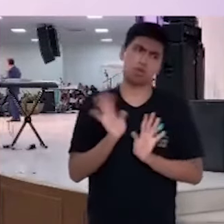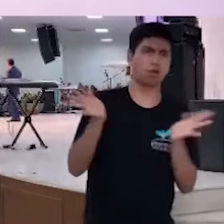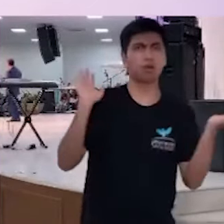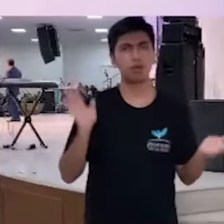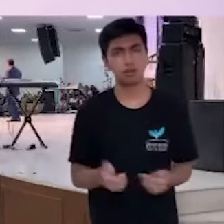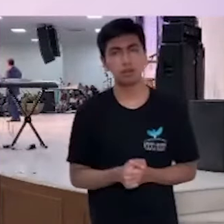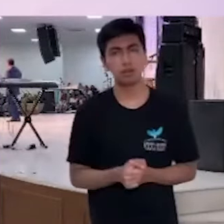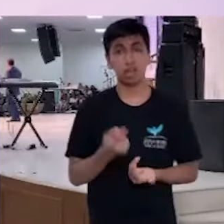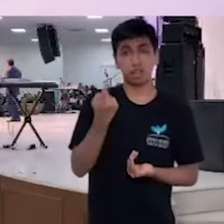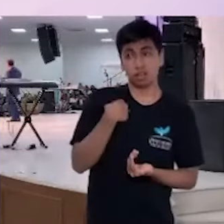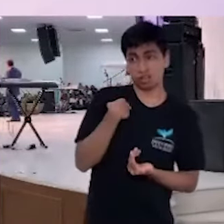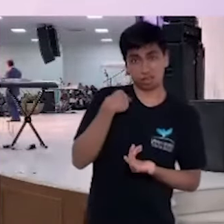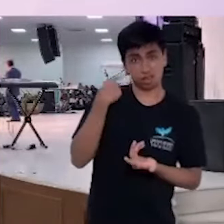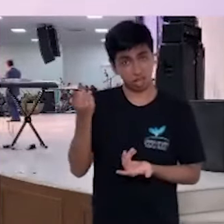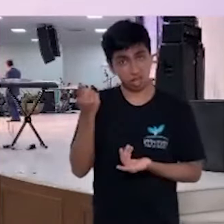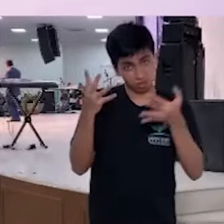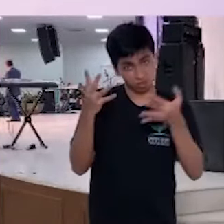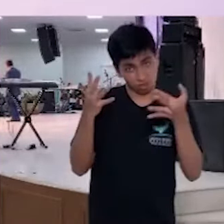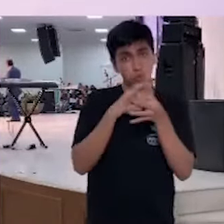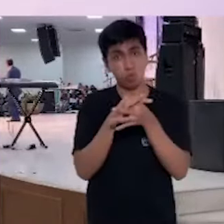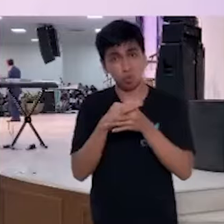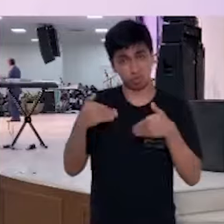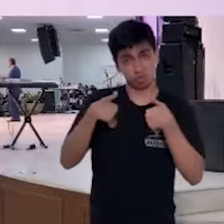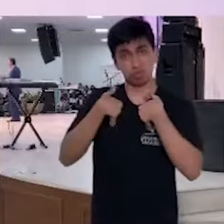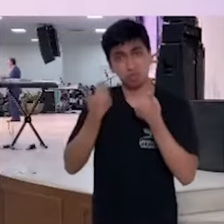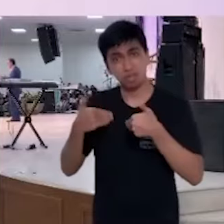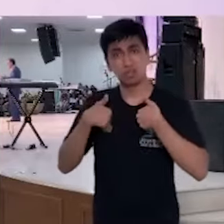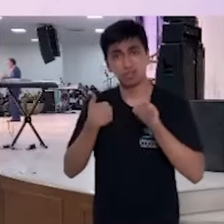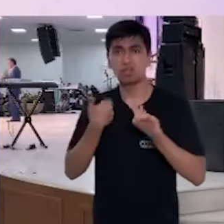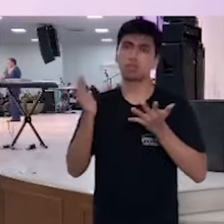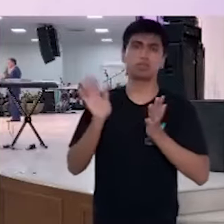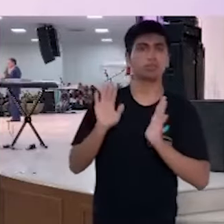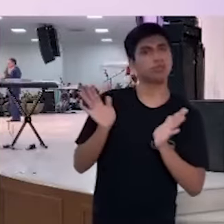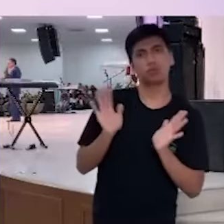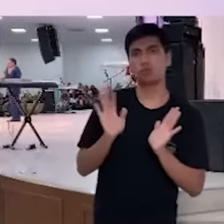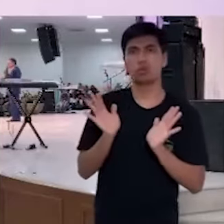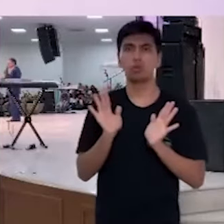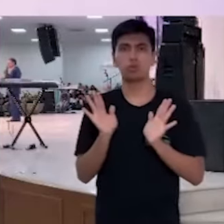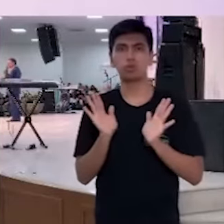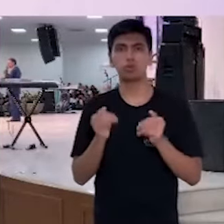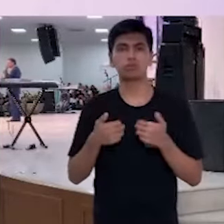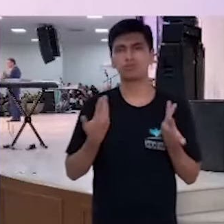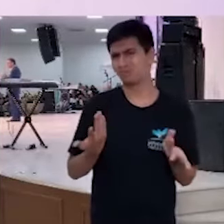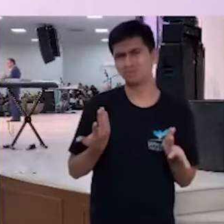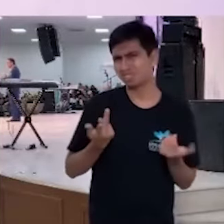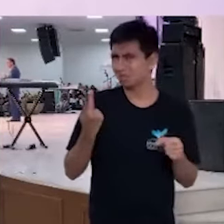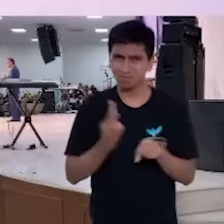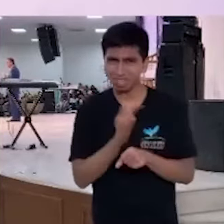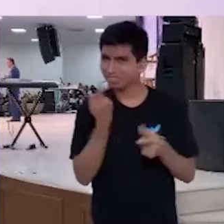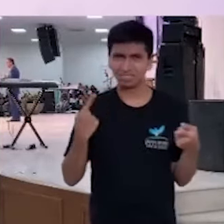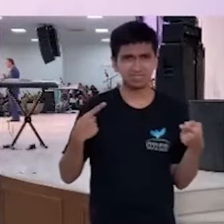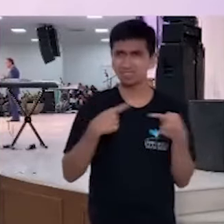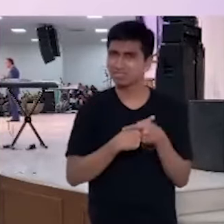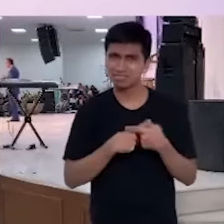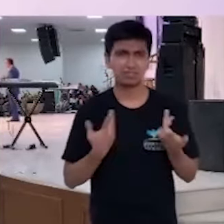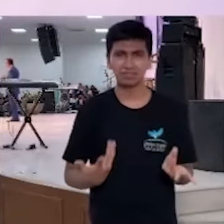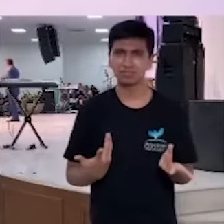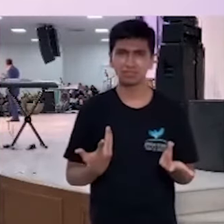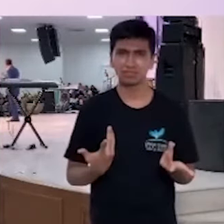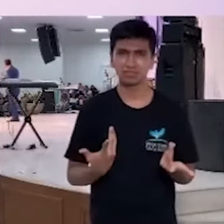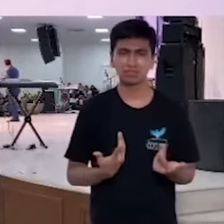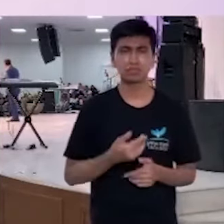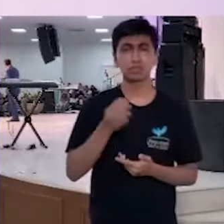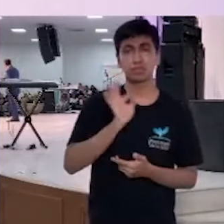¿verdad? Que nos sentimos como acorralados o comprometidos, nos enojamos. Y una actitud de esa manera nos pone en